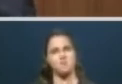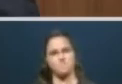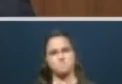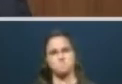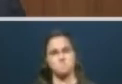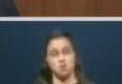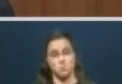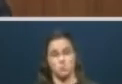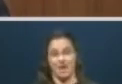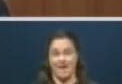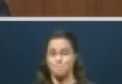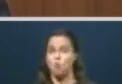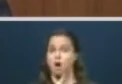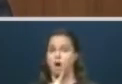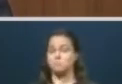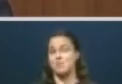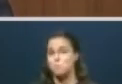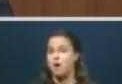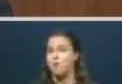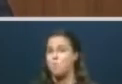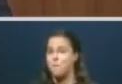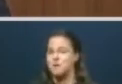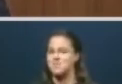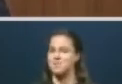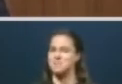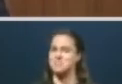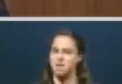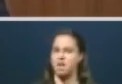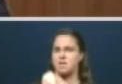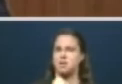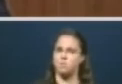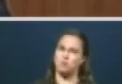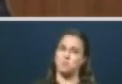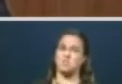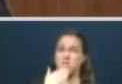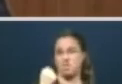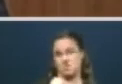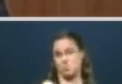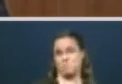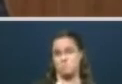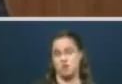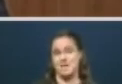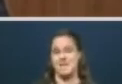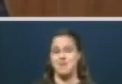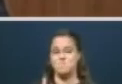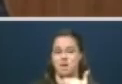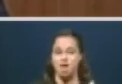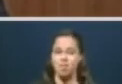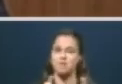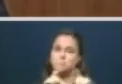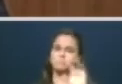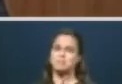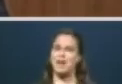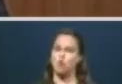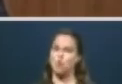consolidar un tiempo nuevo que permita a muchos recuperar su actividad a través de un nuevo puesto de trabajo de la puesta en marcha de un nuevo negocio